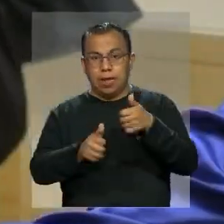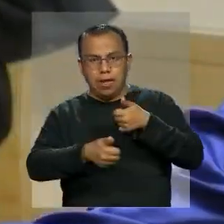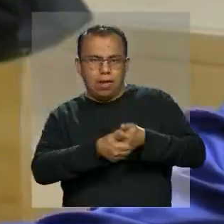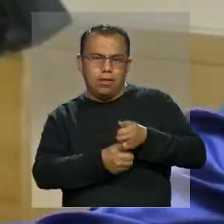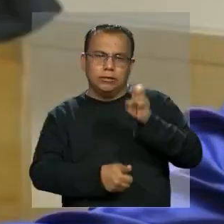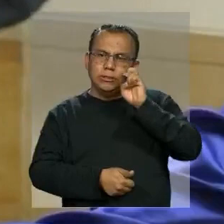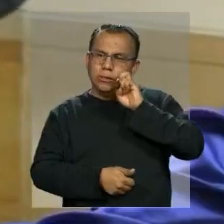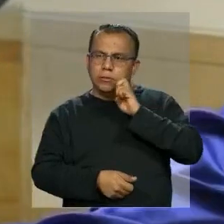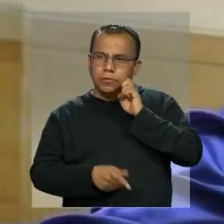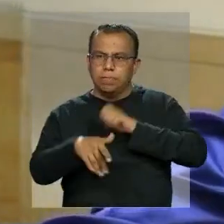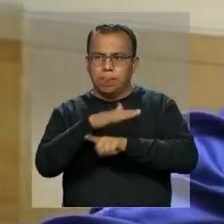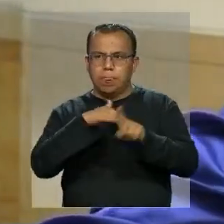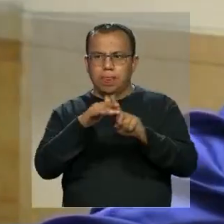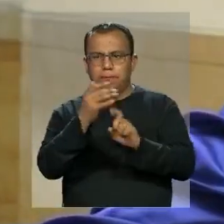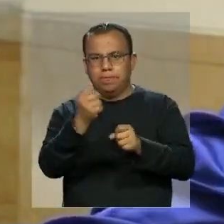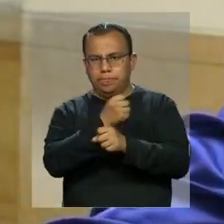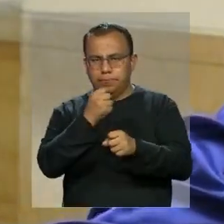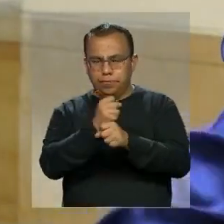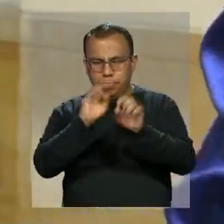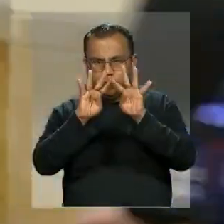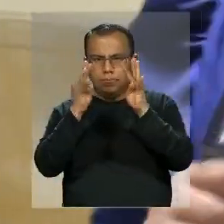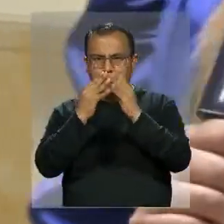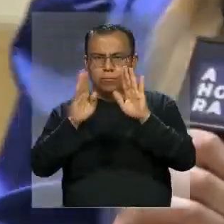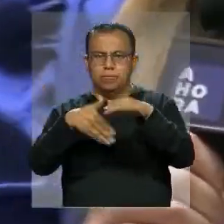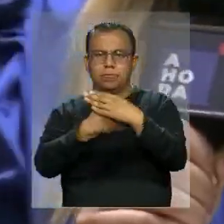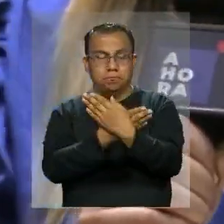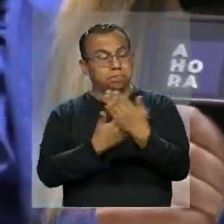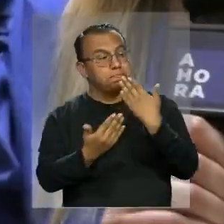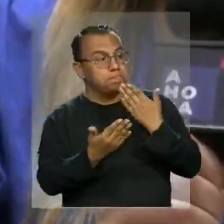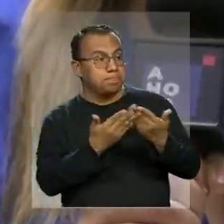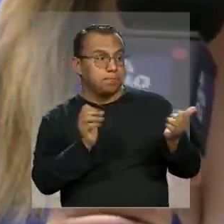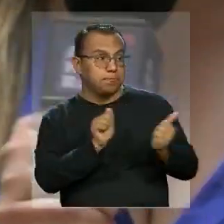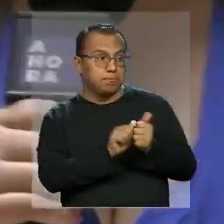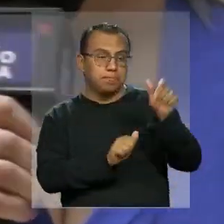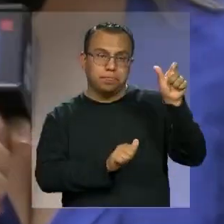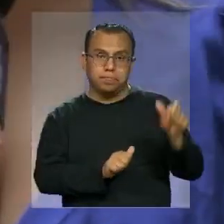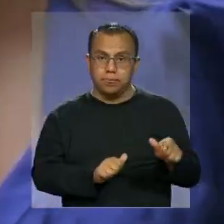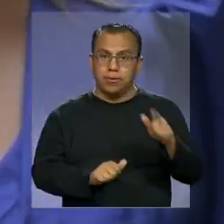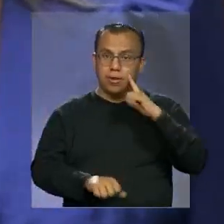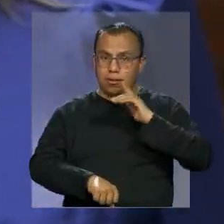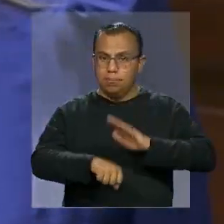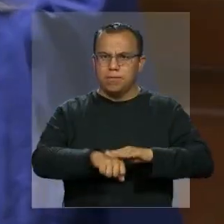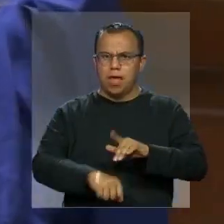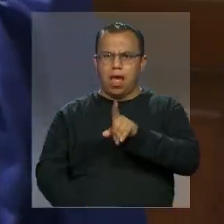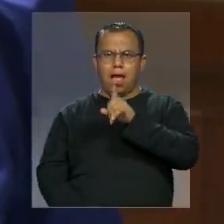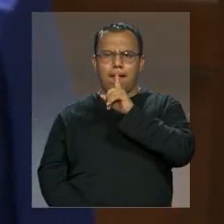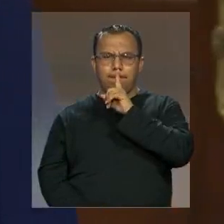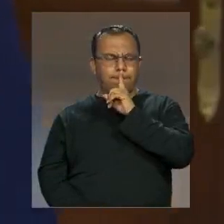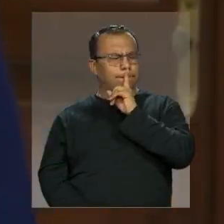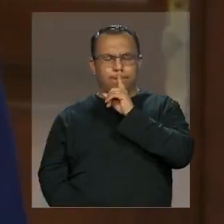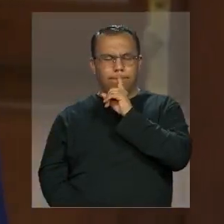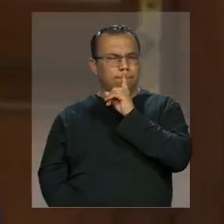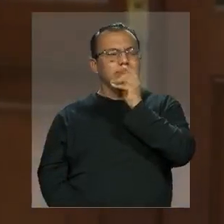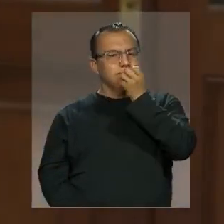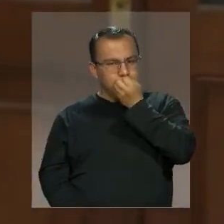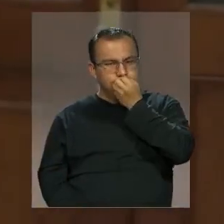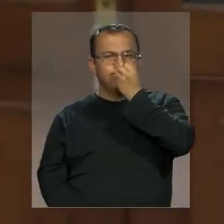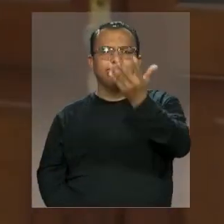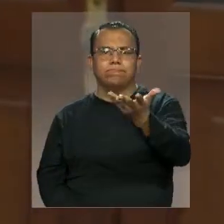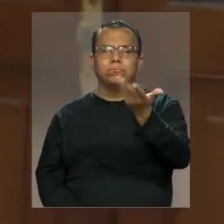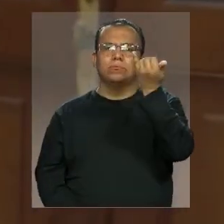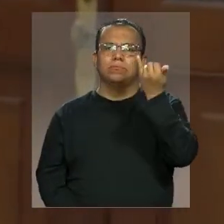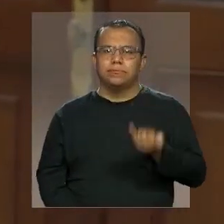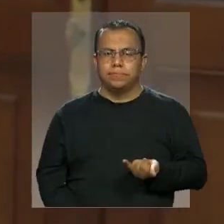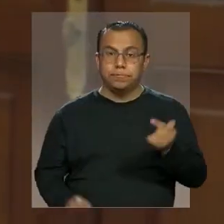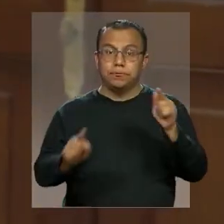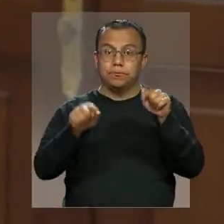acoso sexual en el ámbito laboral del Congreso de la República. Senadora, pues muchas gracias, y el llamado es a romper el silencio y además que los casos